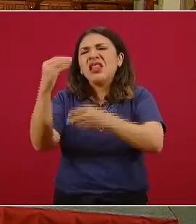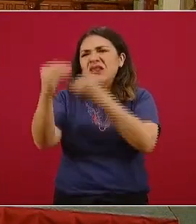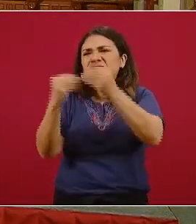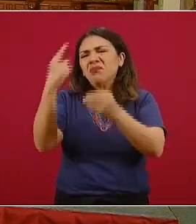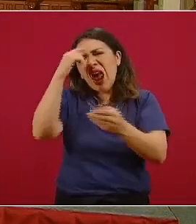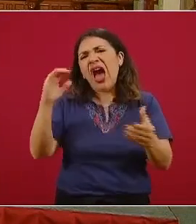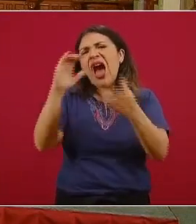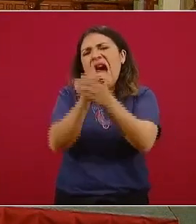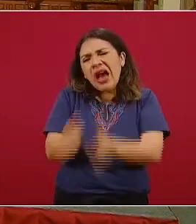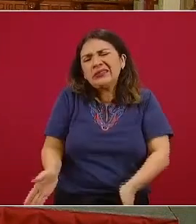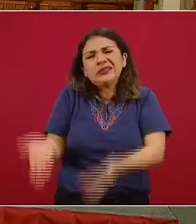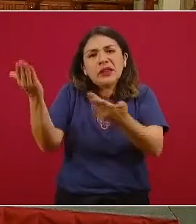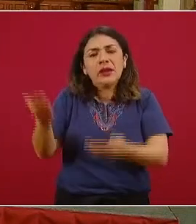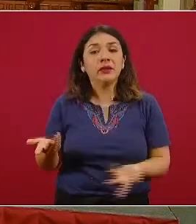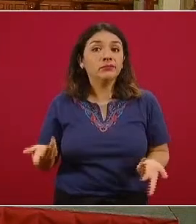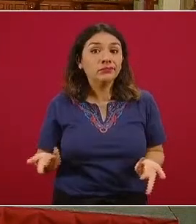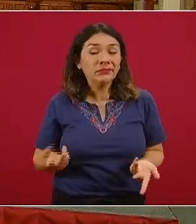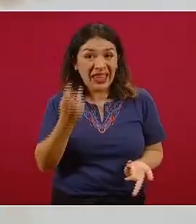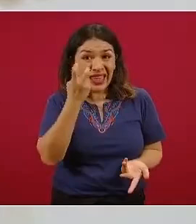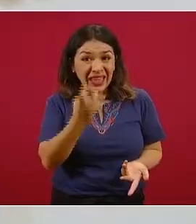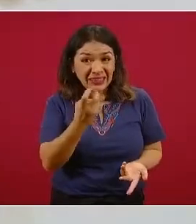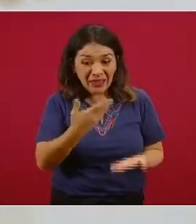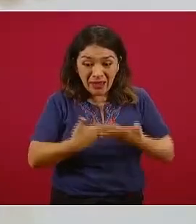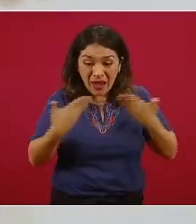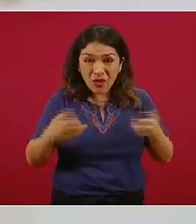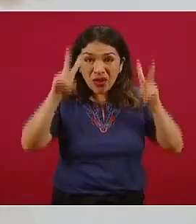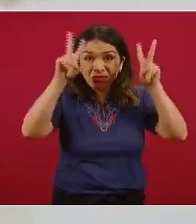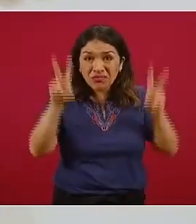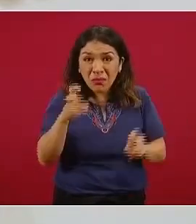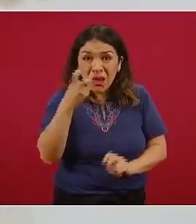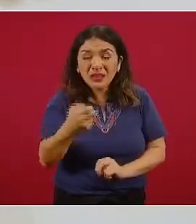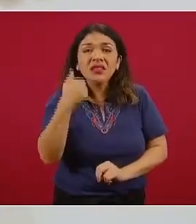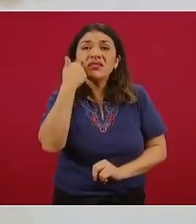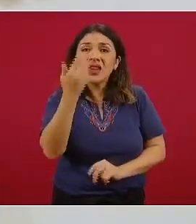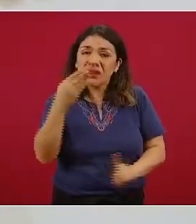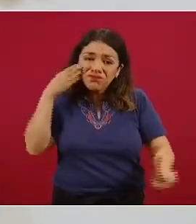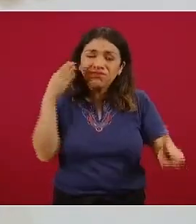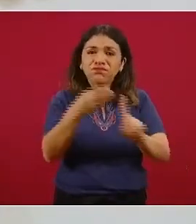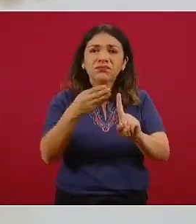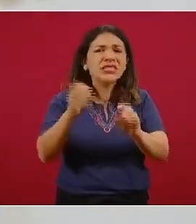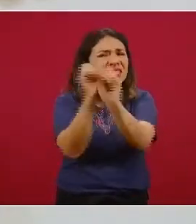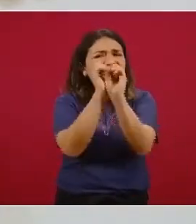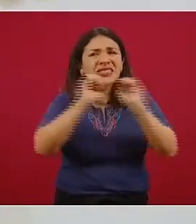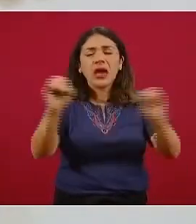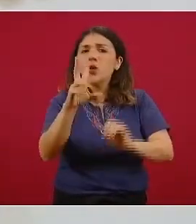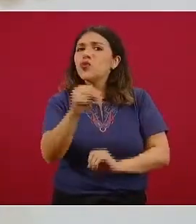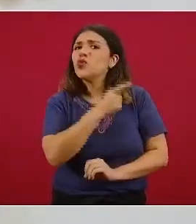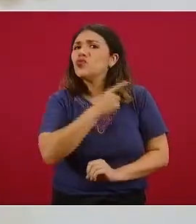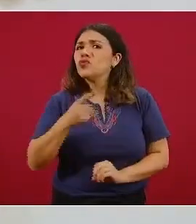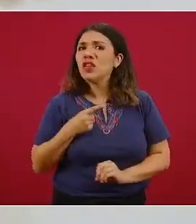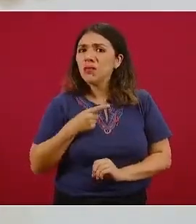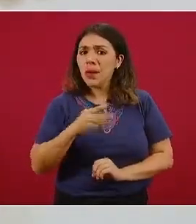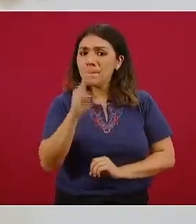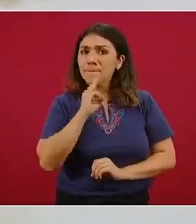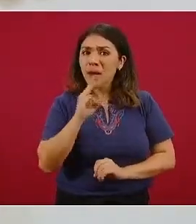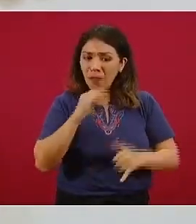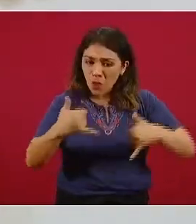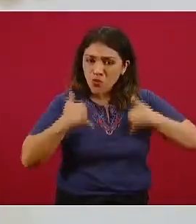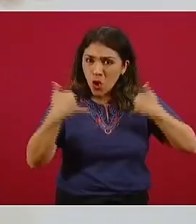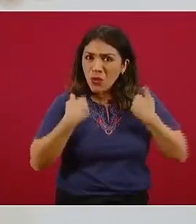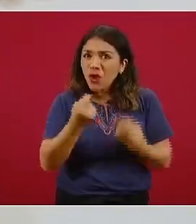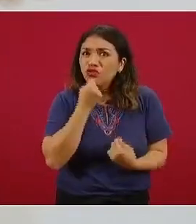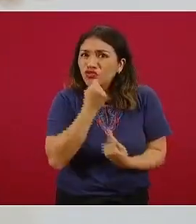Entonces, la meta de este tema es reducir a 0. No tendríamos que tener ninguna